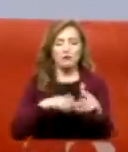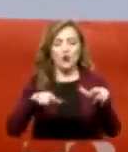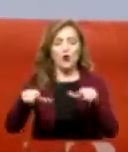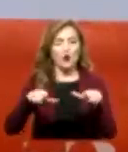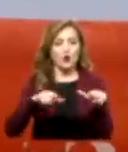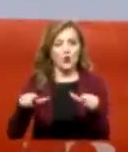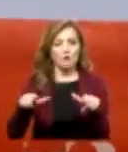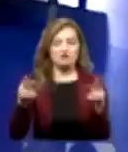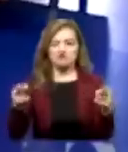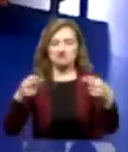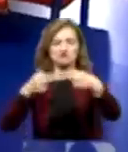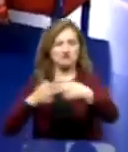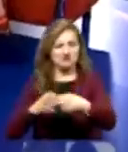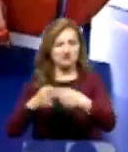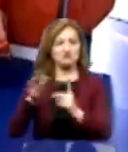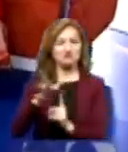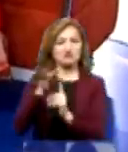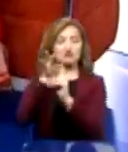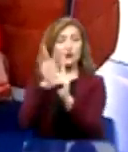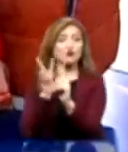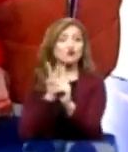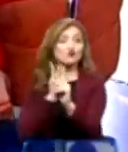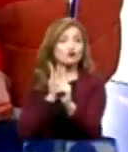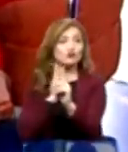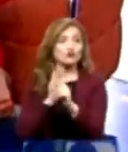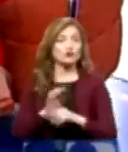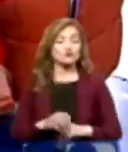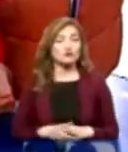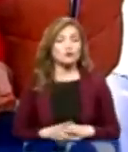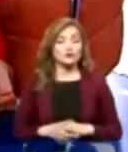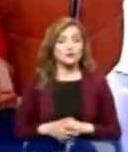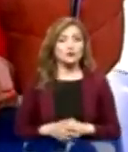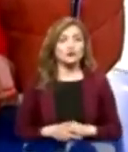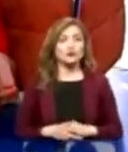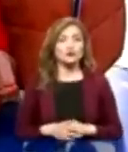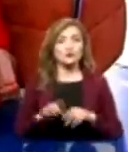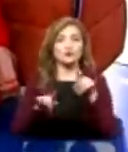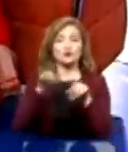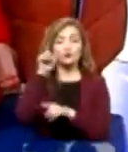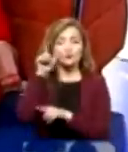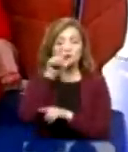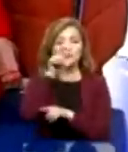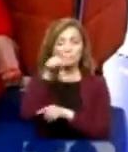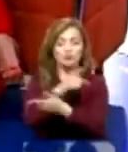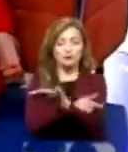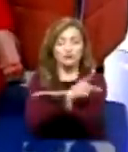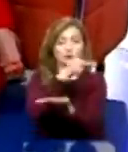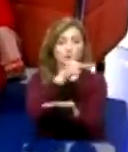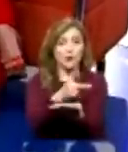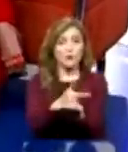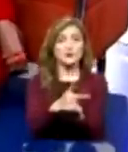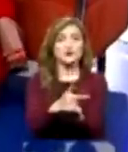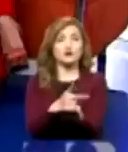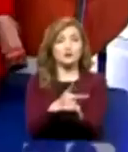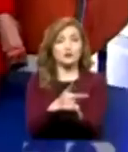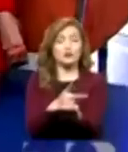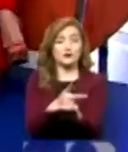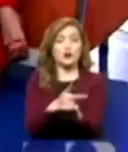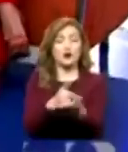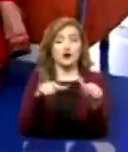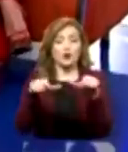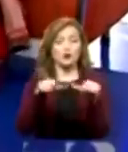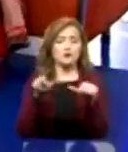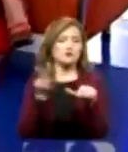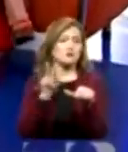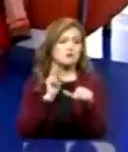no solamente con las víctimas, sino también incluso a veces en la fiscalía, bueno, en Pichincha nosotros sí tenemos también espacios donde